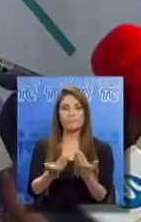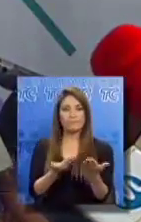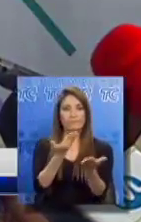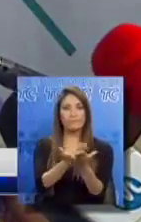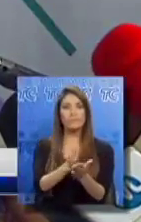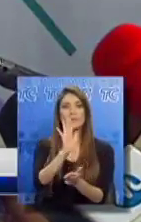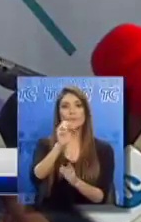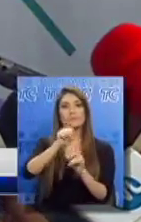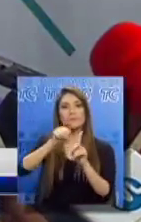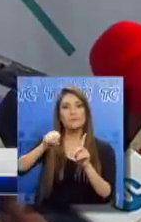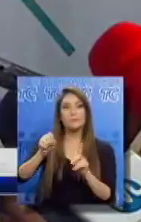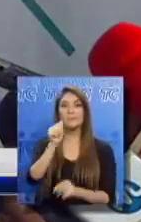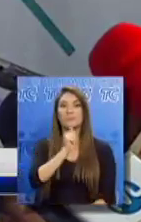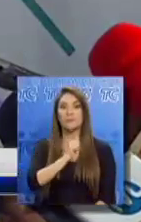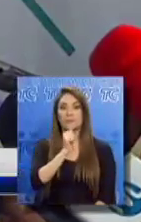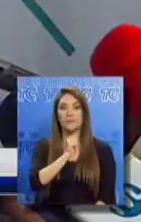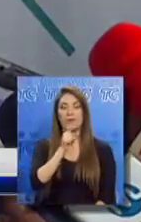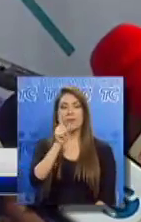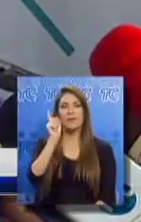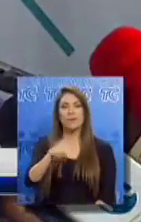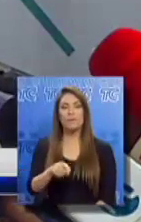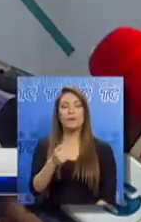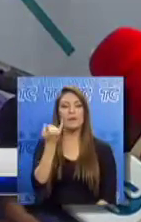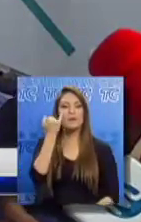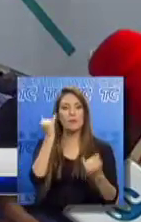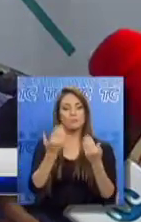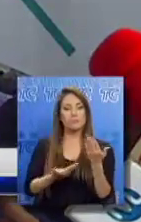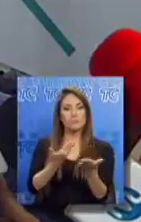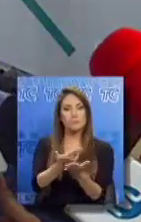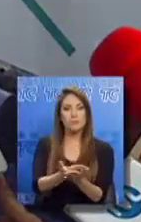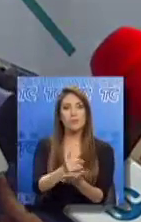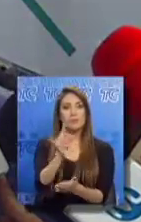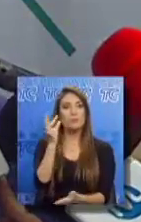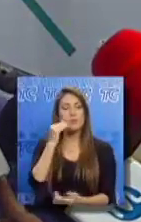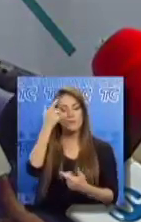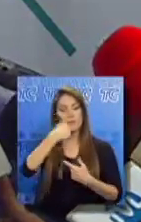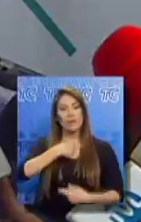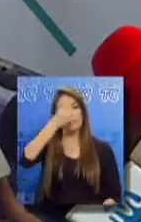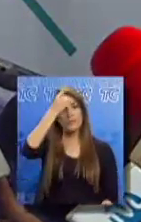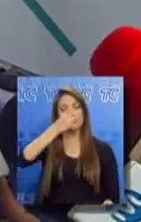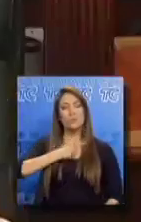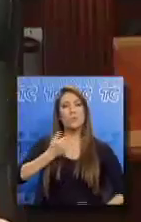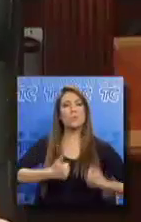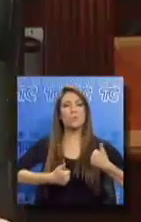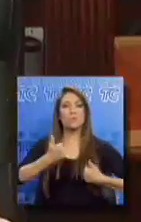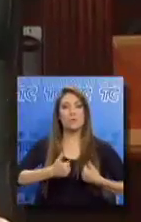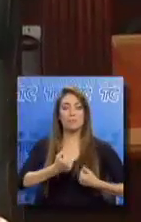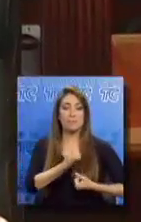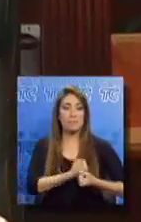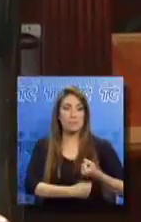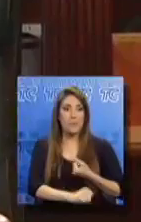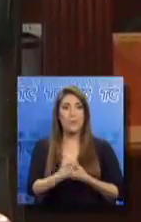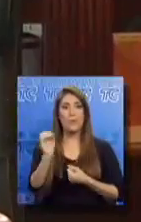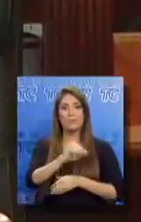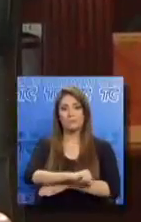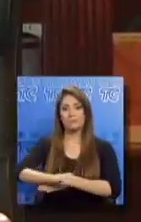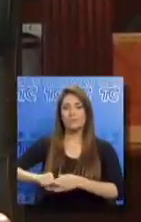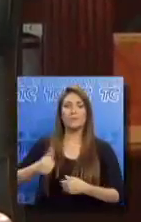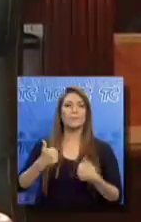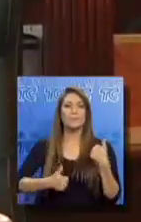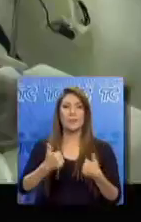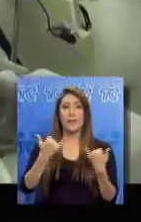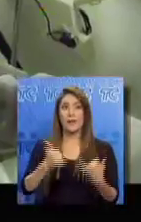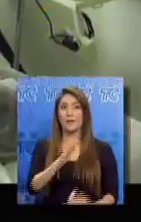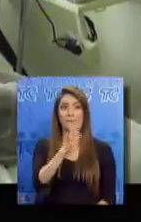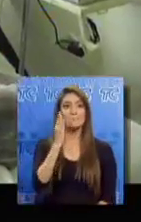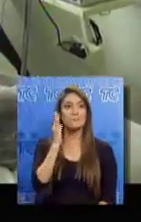sistema público como privado todas las alternativas necesarias para que la mujer pueda decidir cómo dar el parto. Según la doctora Patricia Daza,